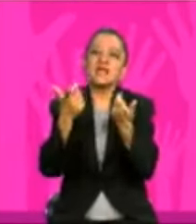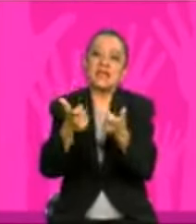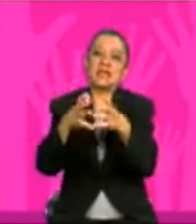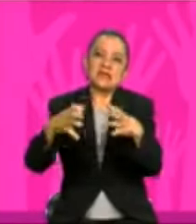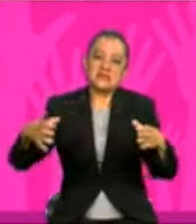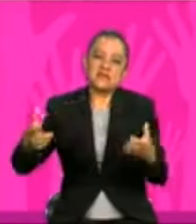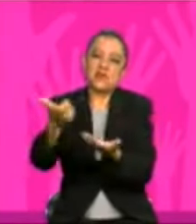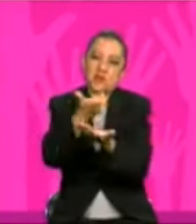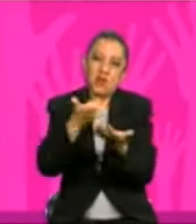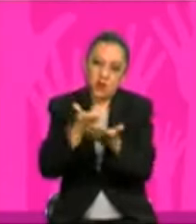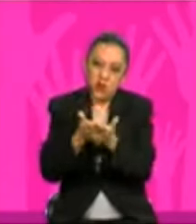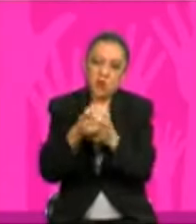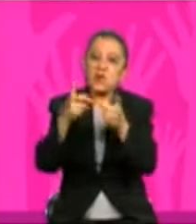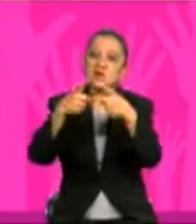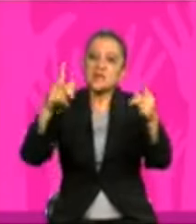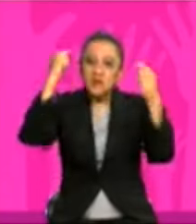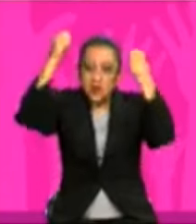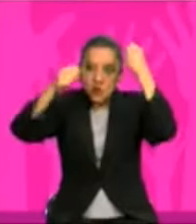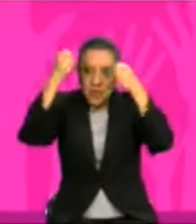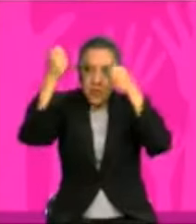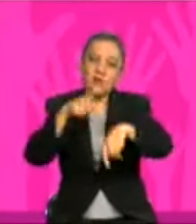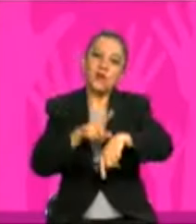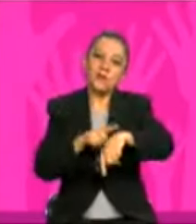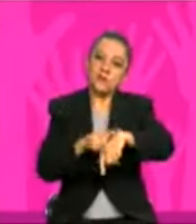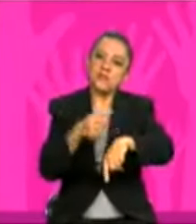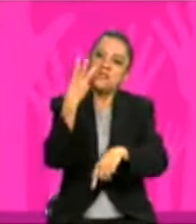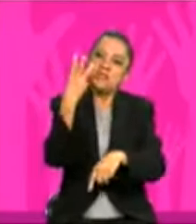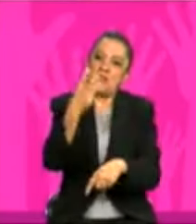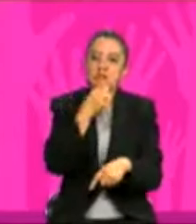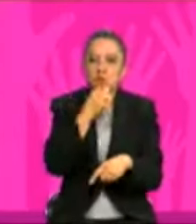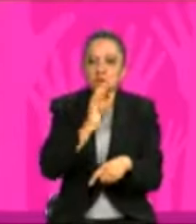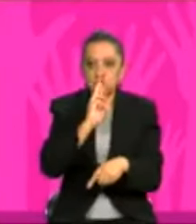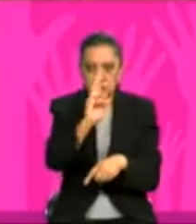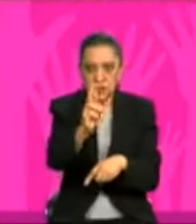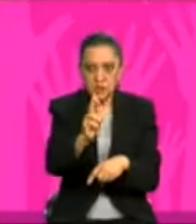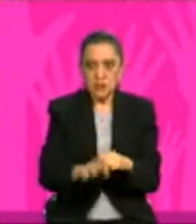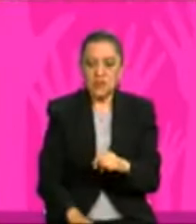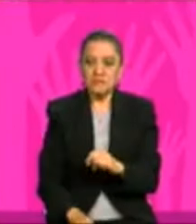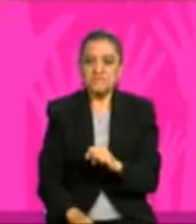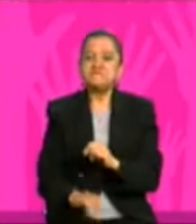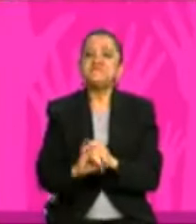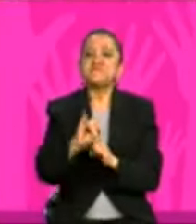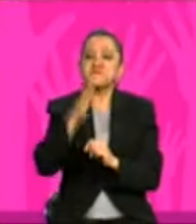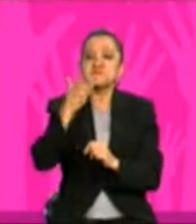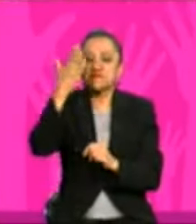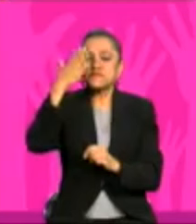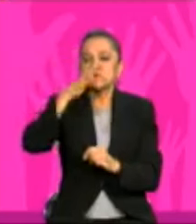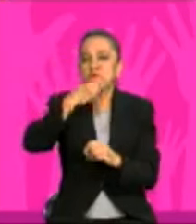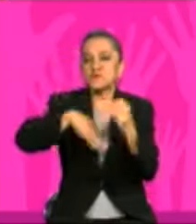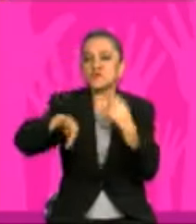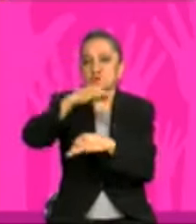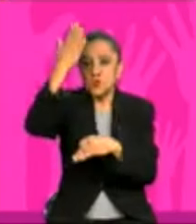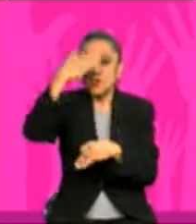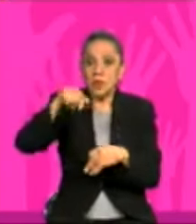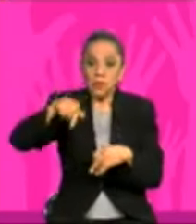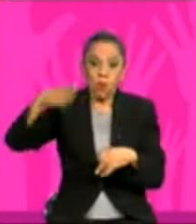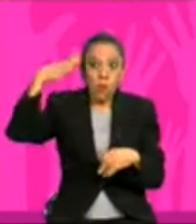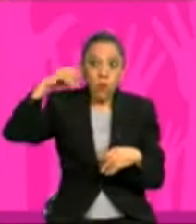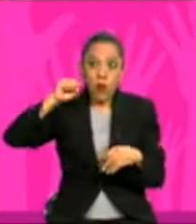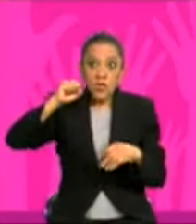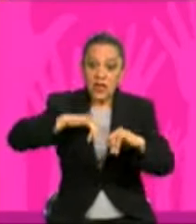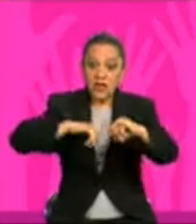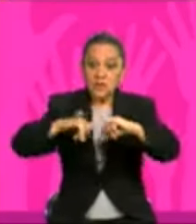del turismo en el estado? Tiempo de participación, 3 minutos. Todos sabemos que Morelos tiene una ubicación